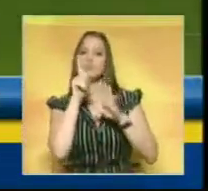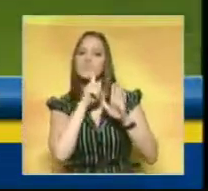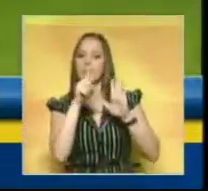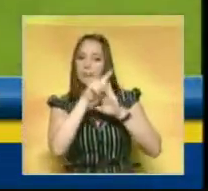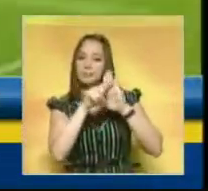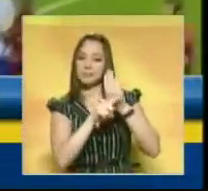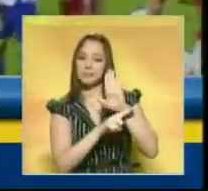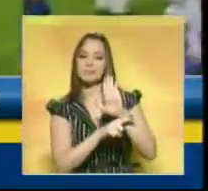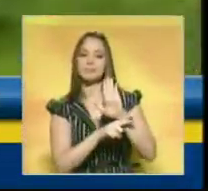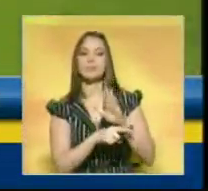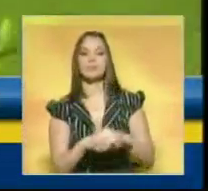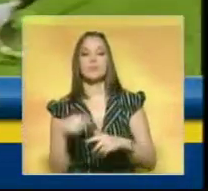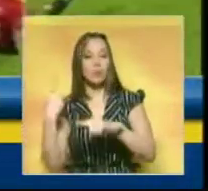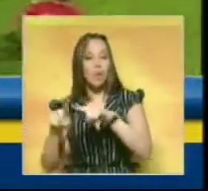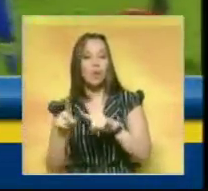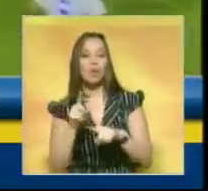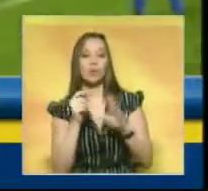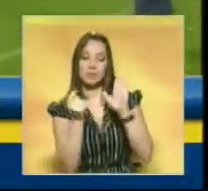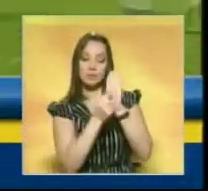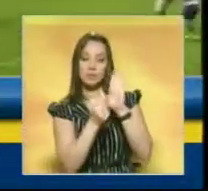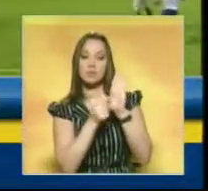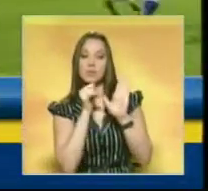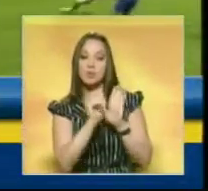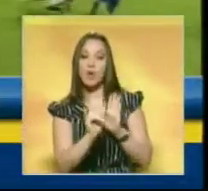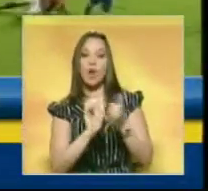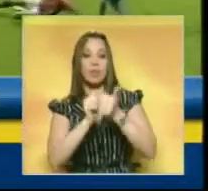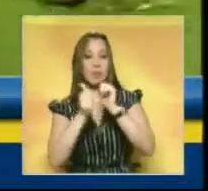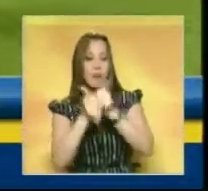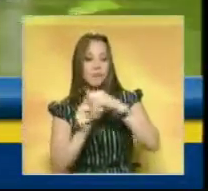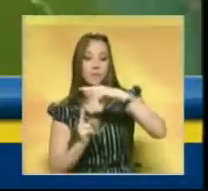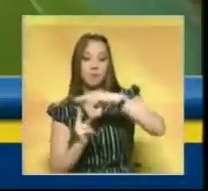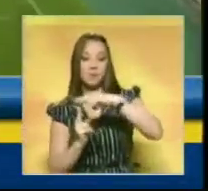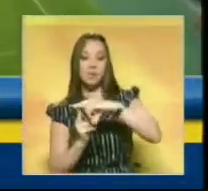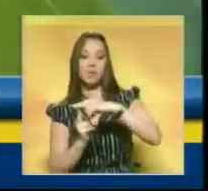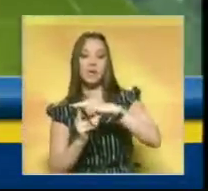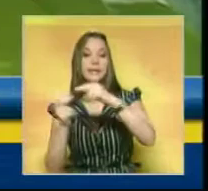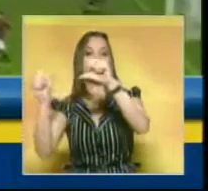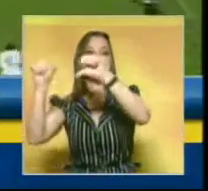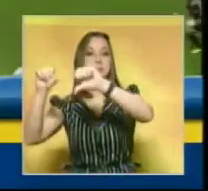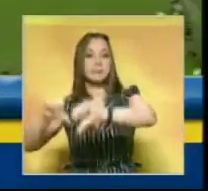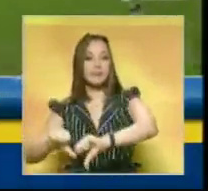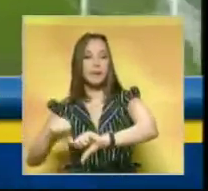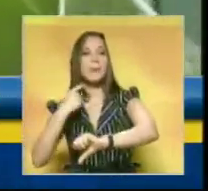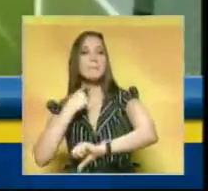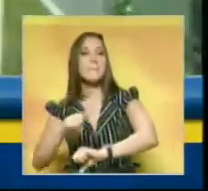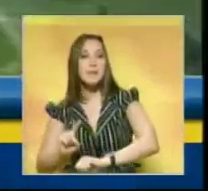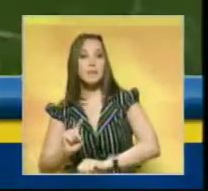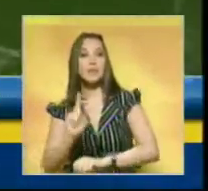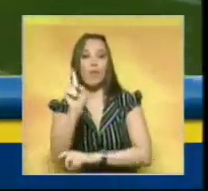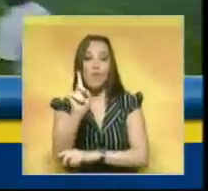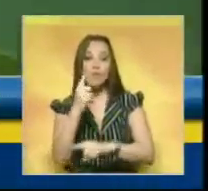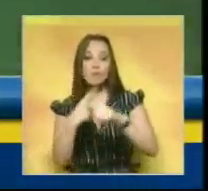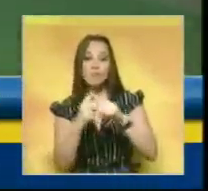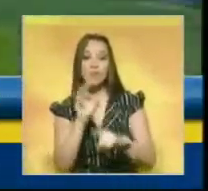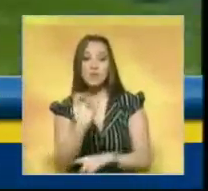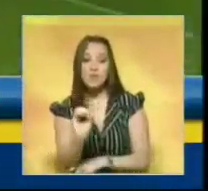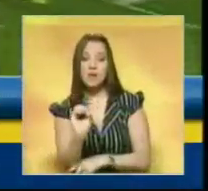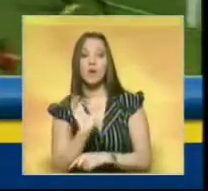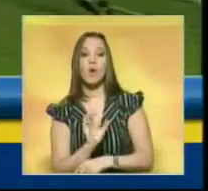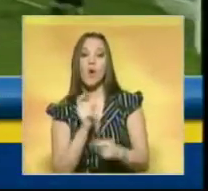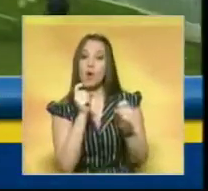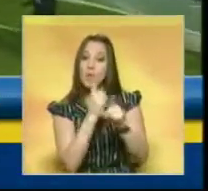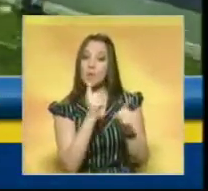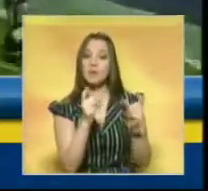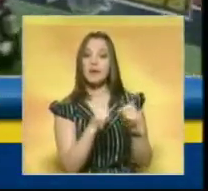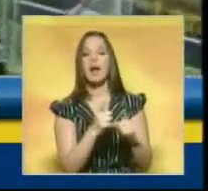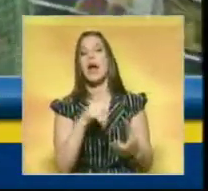por Mineros. En otros resultados de esta fecha, el Deportivo Táchira cayó por primera vez en el certamen, perdió 1-0 ante el Anzoátegui. Carabobo